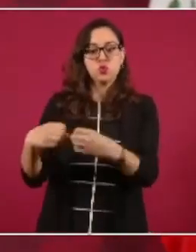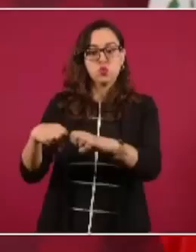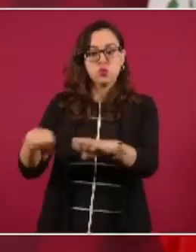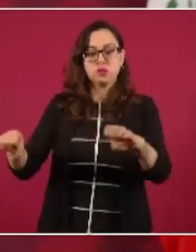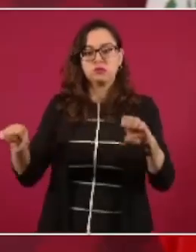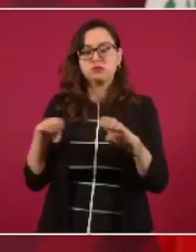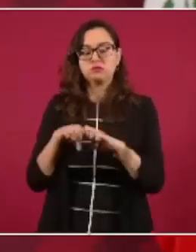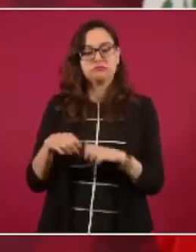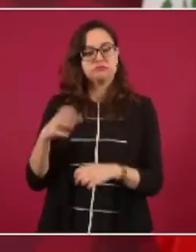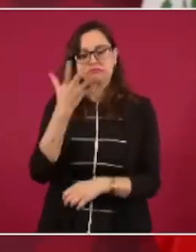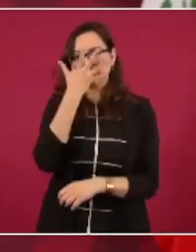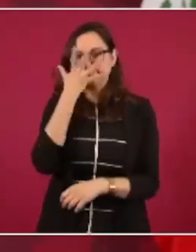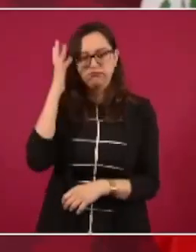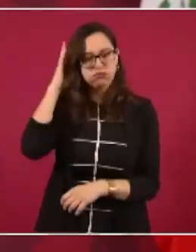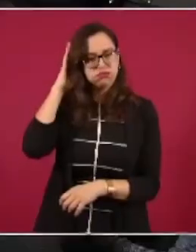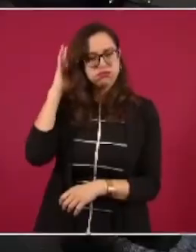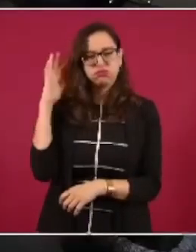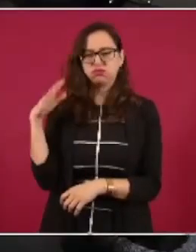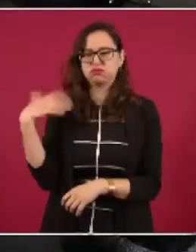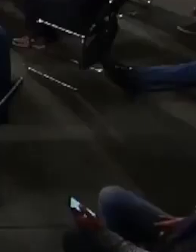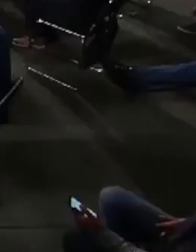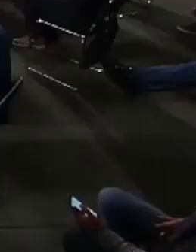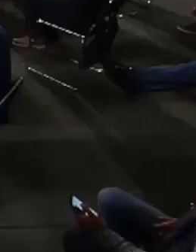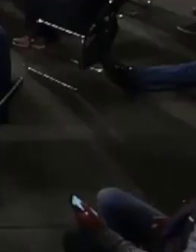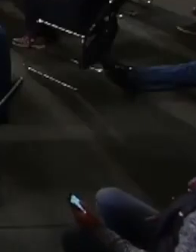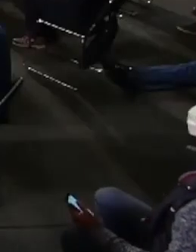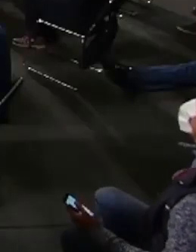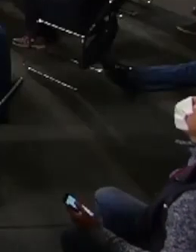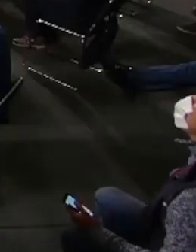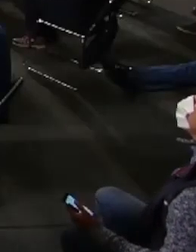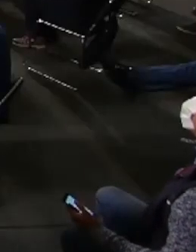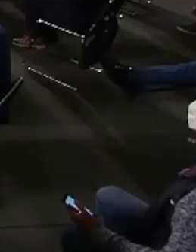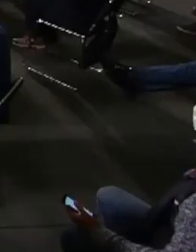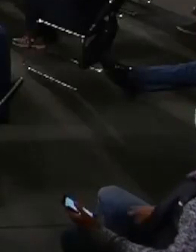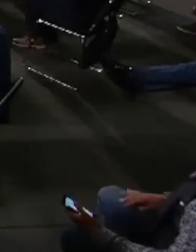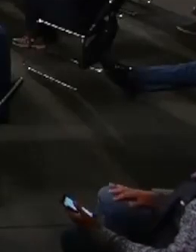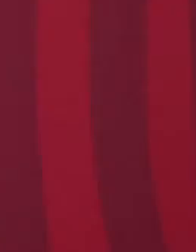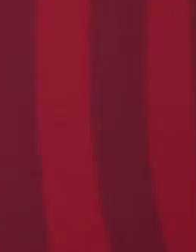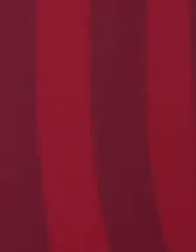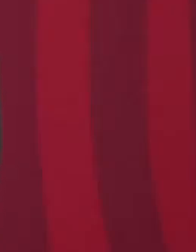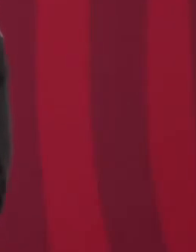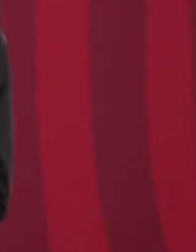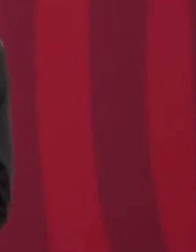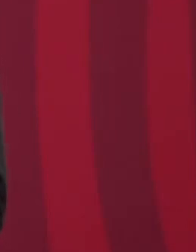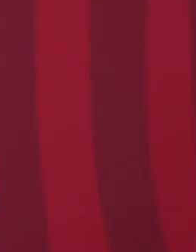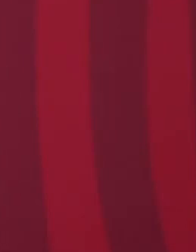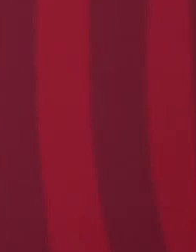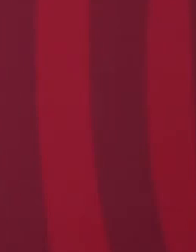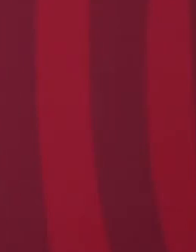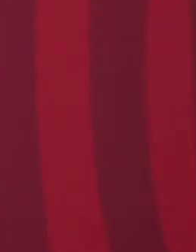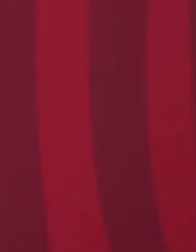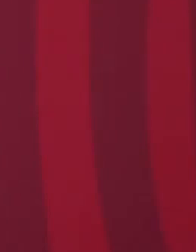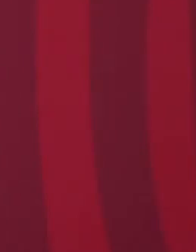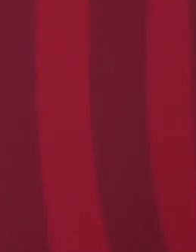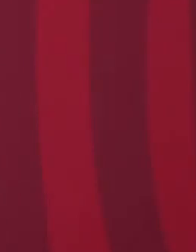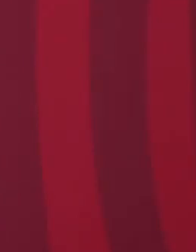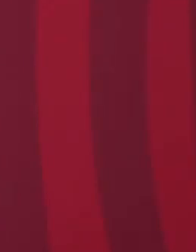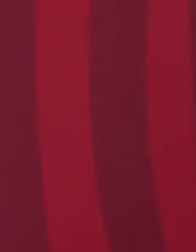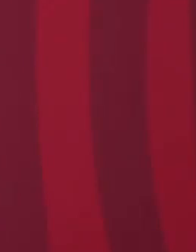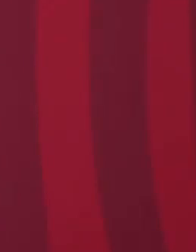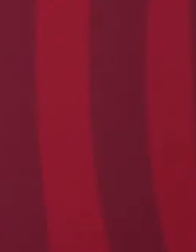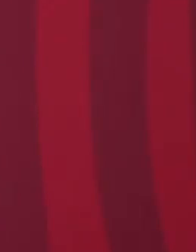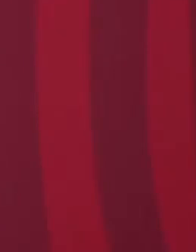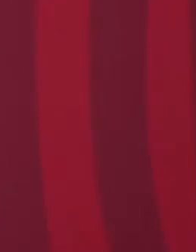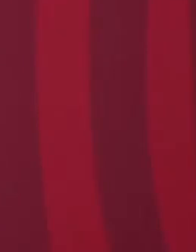son muy hipócritas. La verdadera doctrina del conservadurismo es la